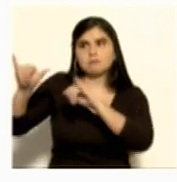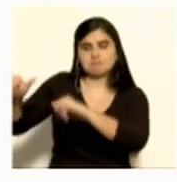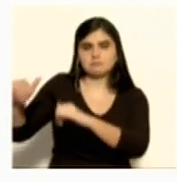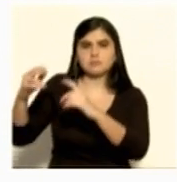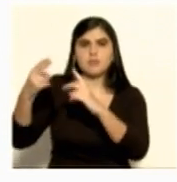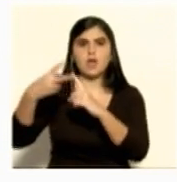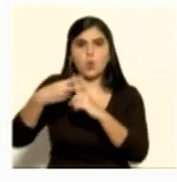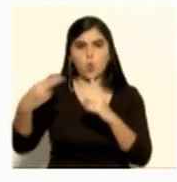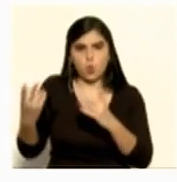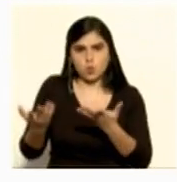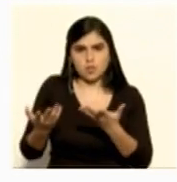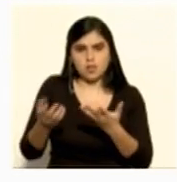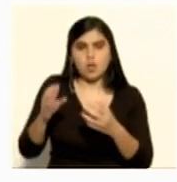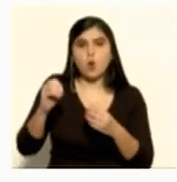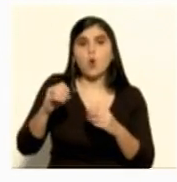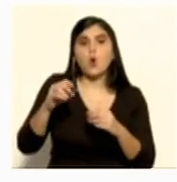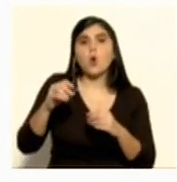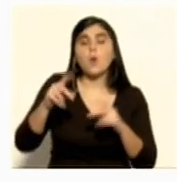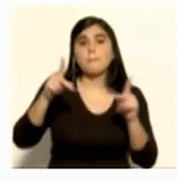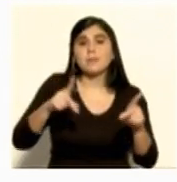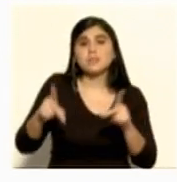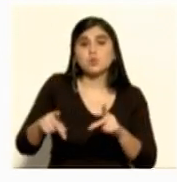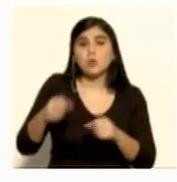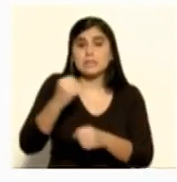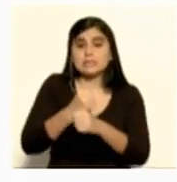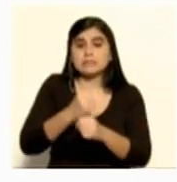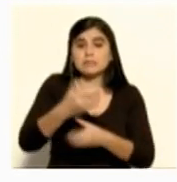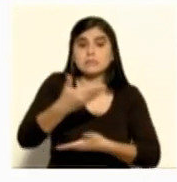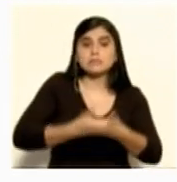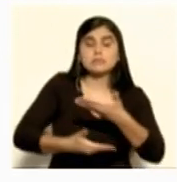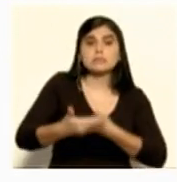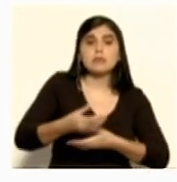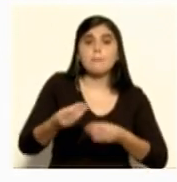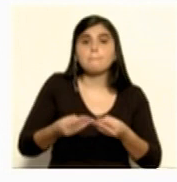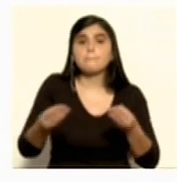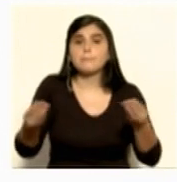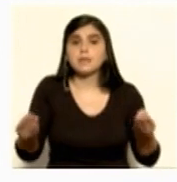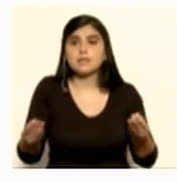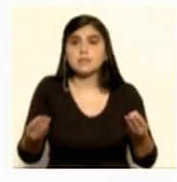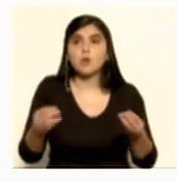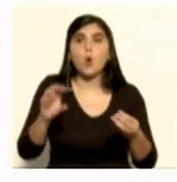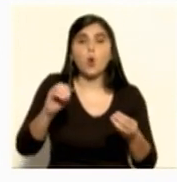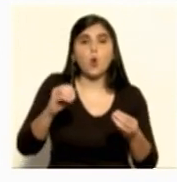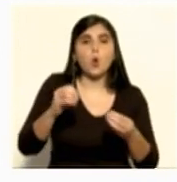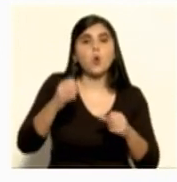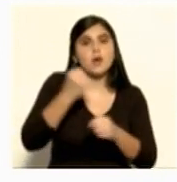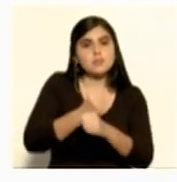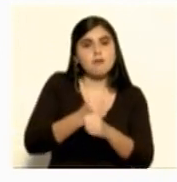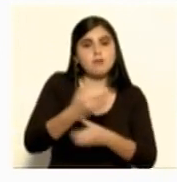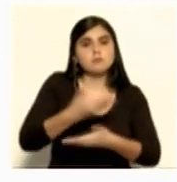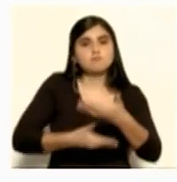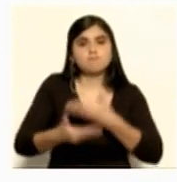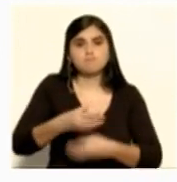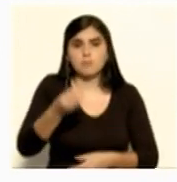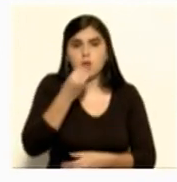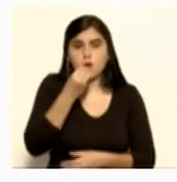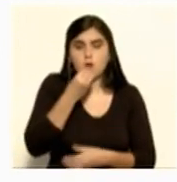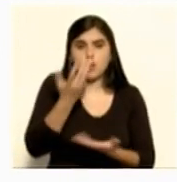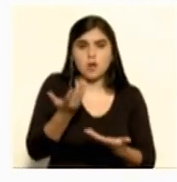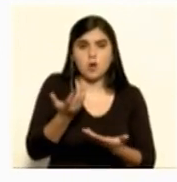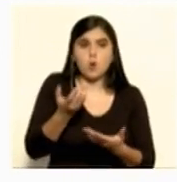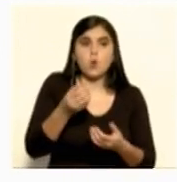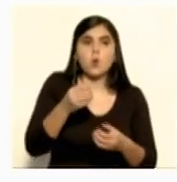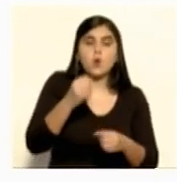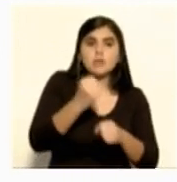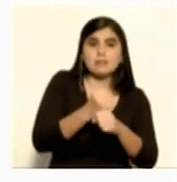servicio de distribución de mercancías o artículos alimentarios y de primera necesidad, medicamentos, insumos agrícolas